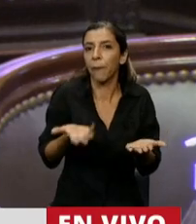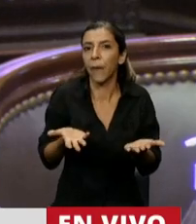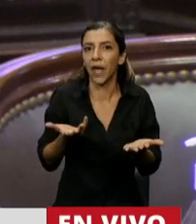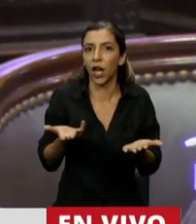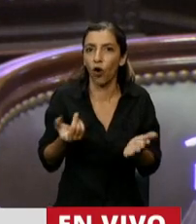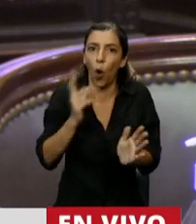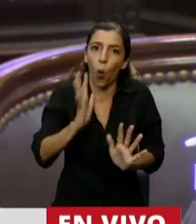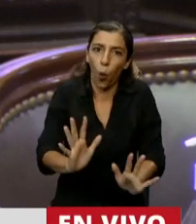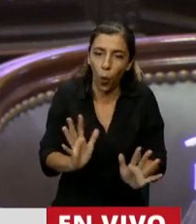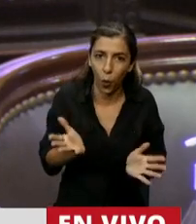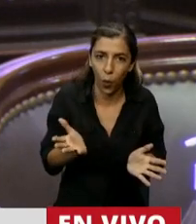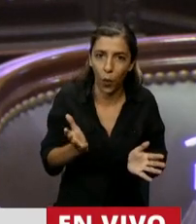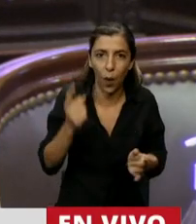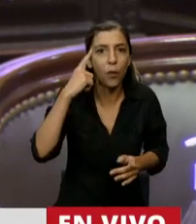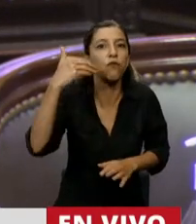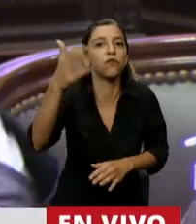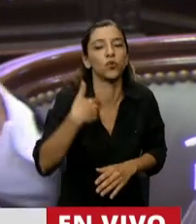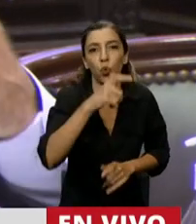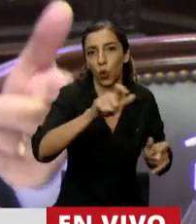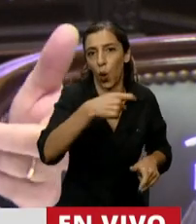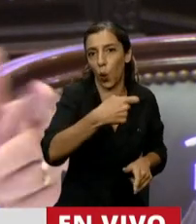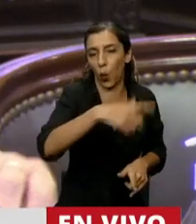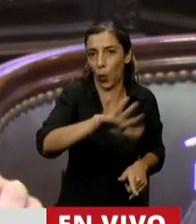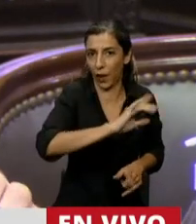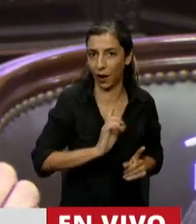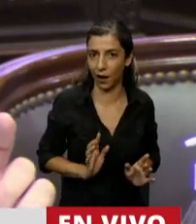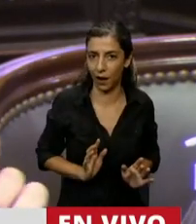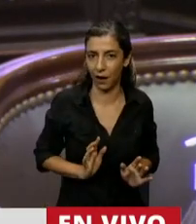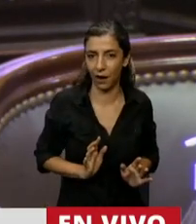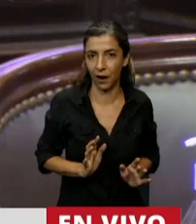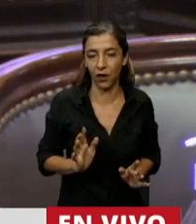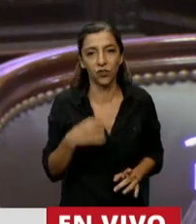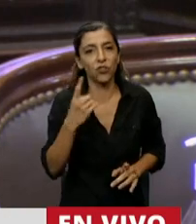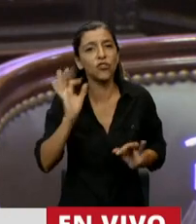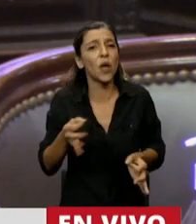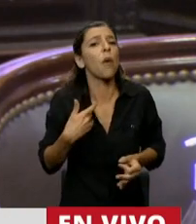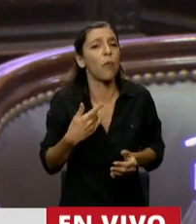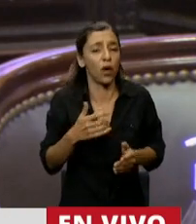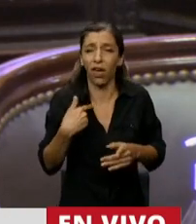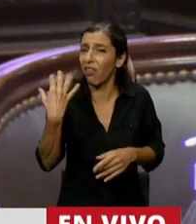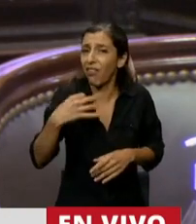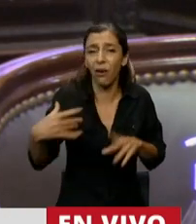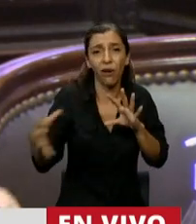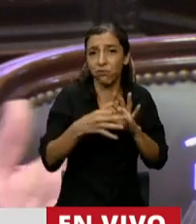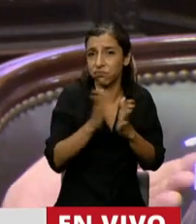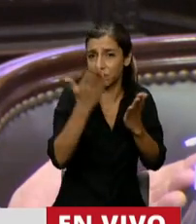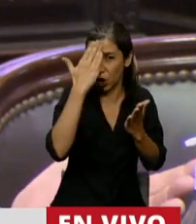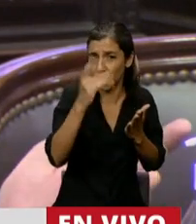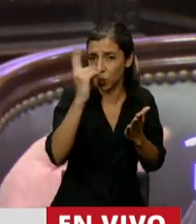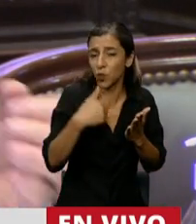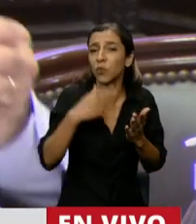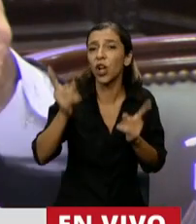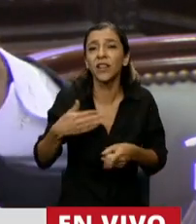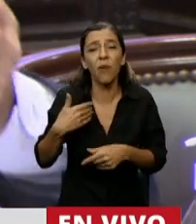mal. Y hay un mandato, aparte del mandato constitucional, un mandato de la Corte Suprema de Justicia de la Nación que establece que tiene que